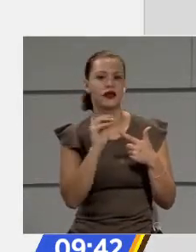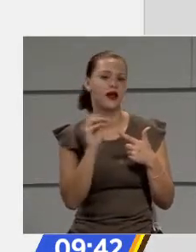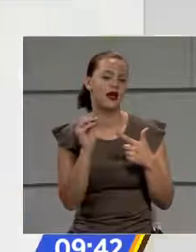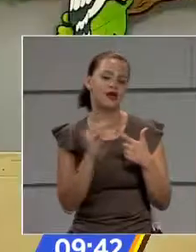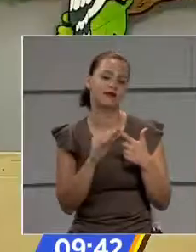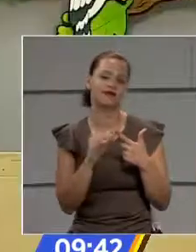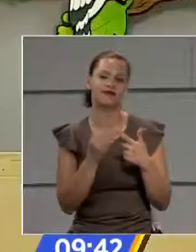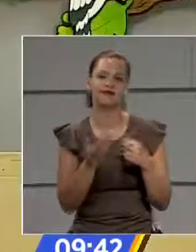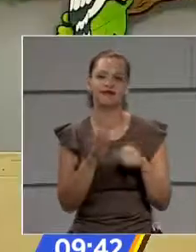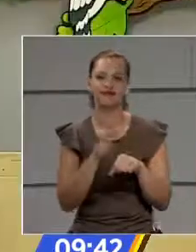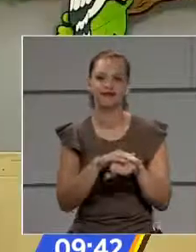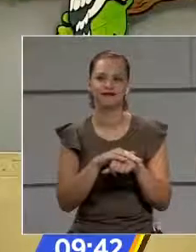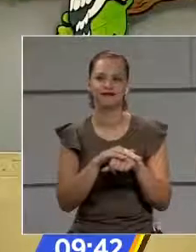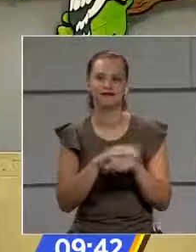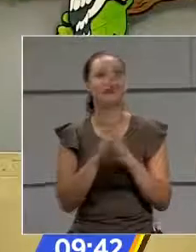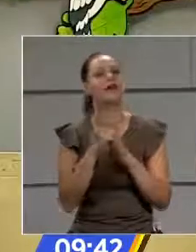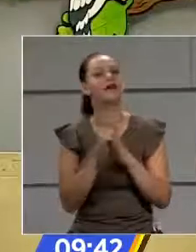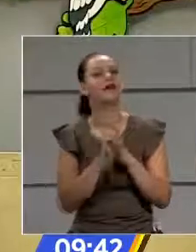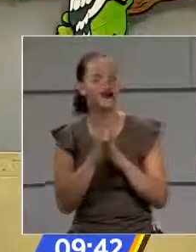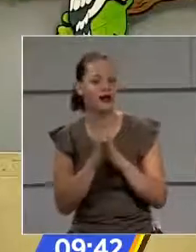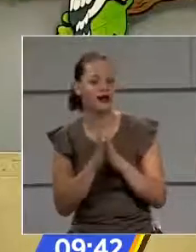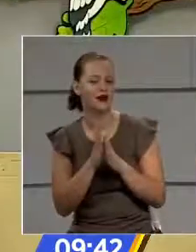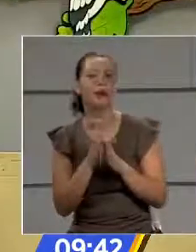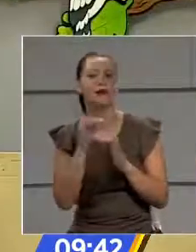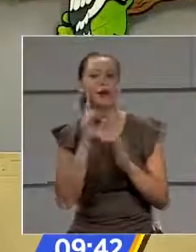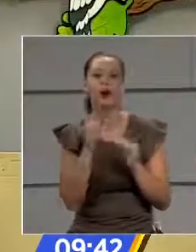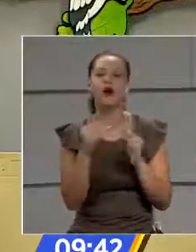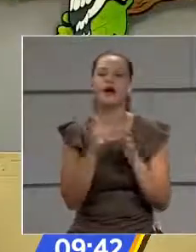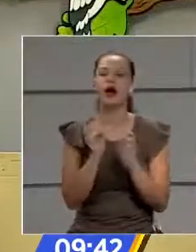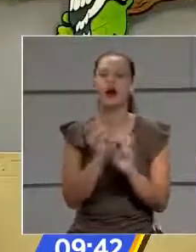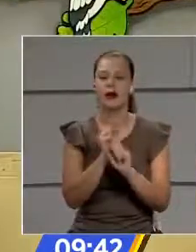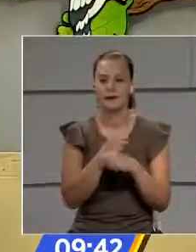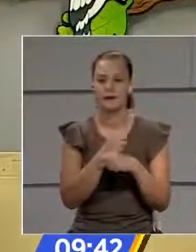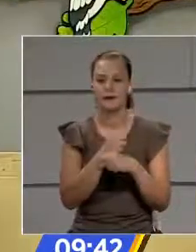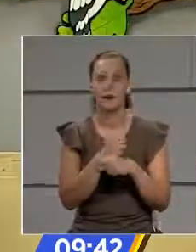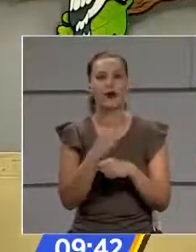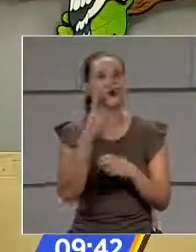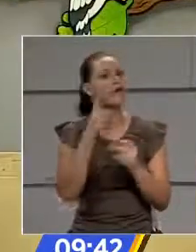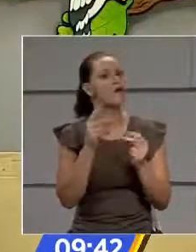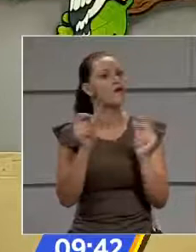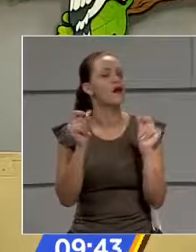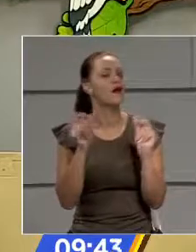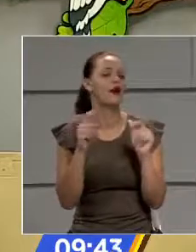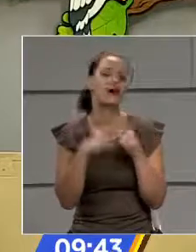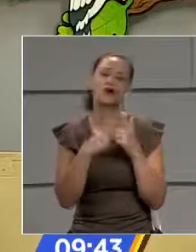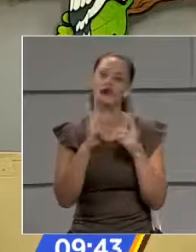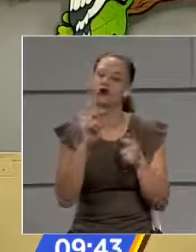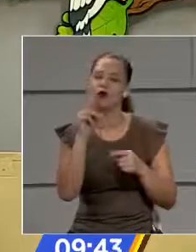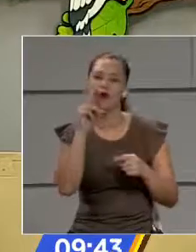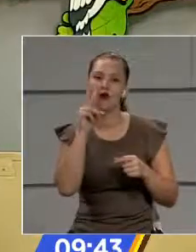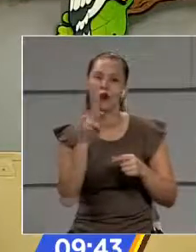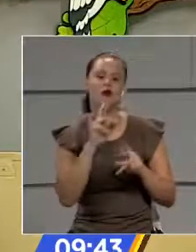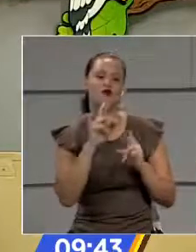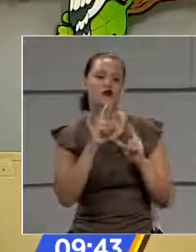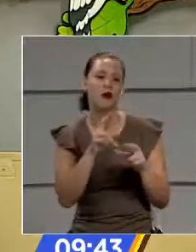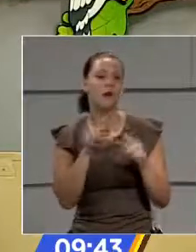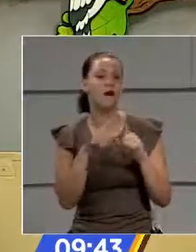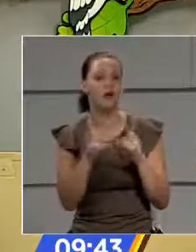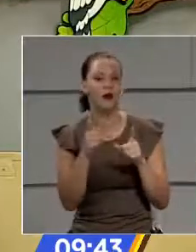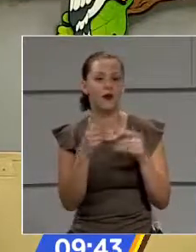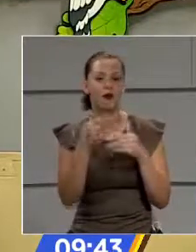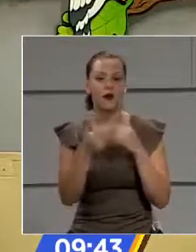No. Vamos más despacio. Vamos más despacio para volverlo a hacer. Vale que fue rapidísimo y entonces no vimos los resultados, pero vamos